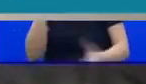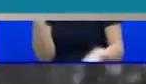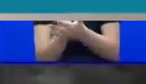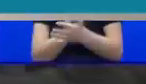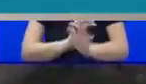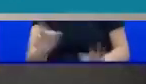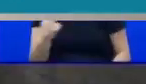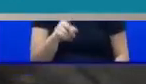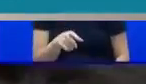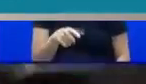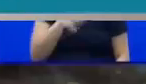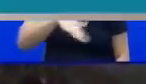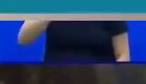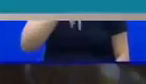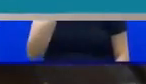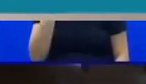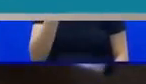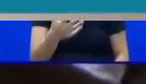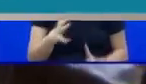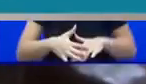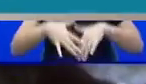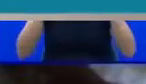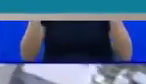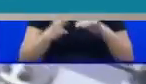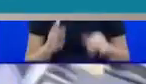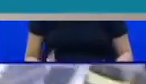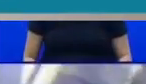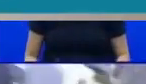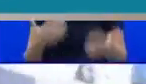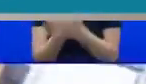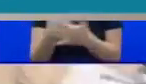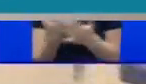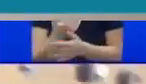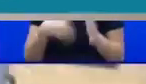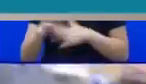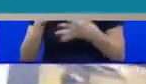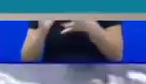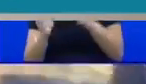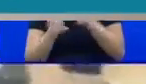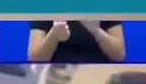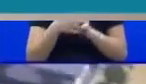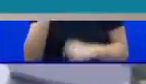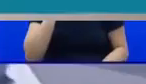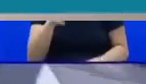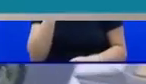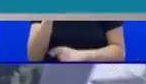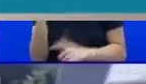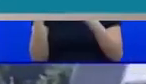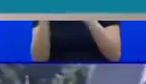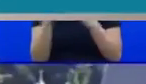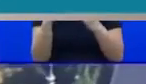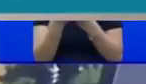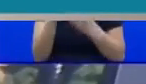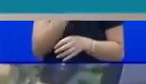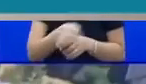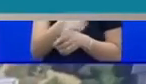Y están en búsqueda de 56 desaparecidos. Las ciudades más afectadas han